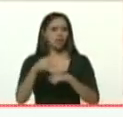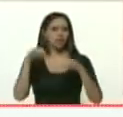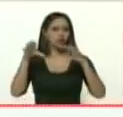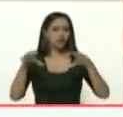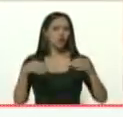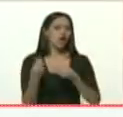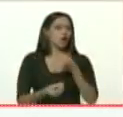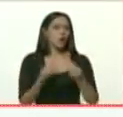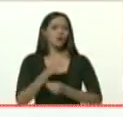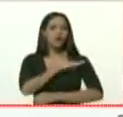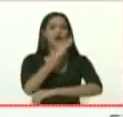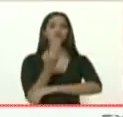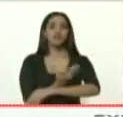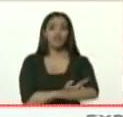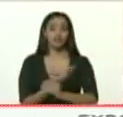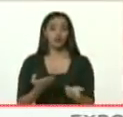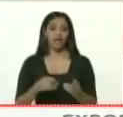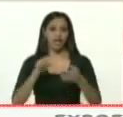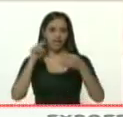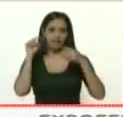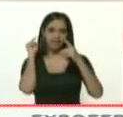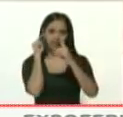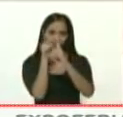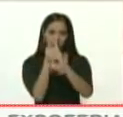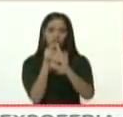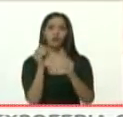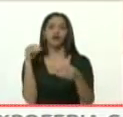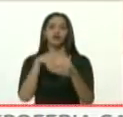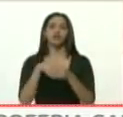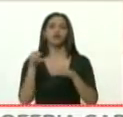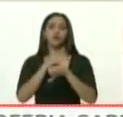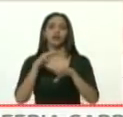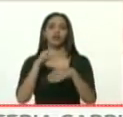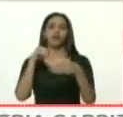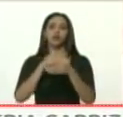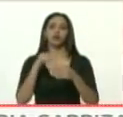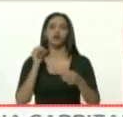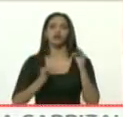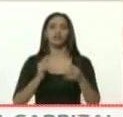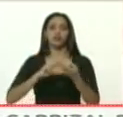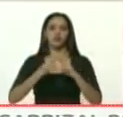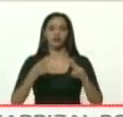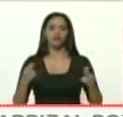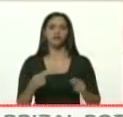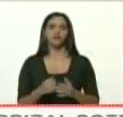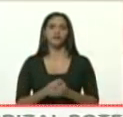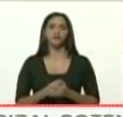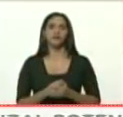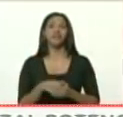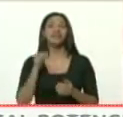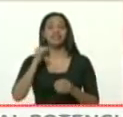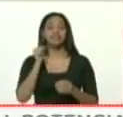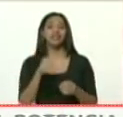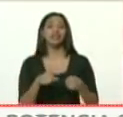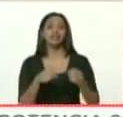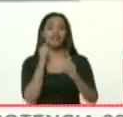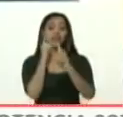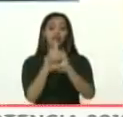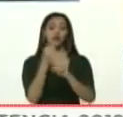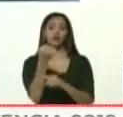cómo se ha fortalecido este vértice también dentro del Ministerio de Interior, Justicia y Paz para atender a la población? Es el vértice número